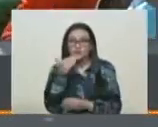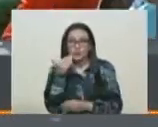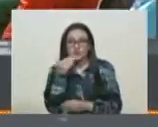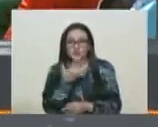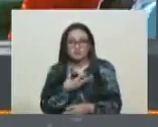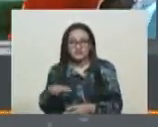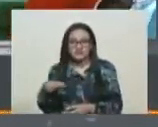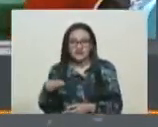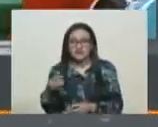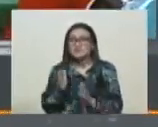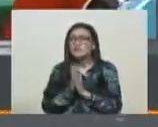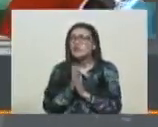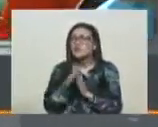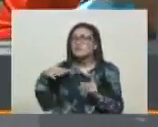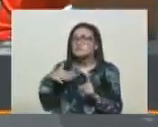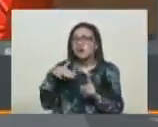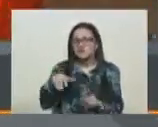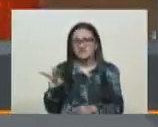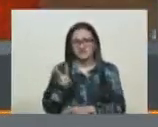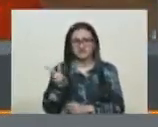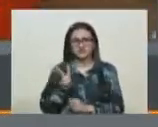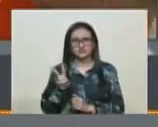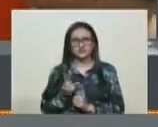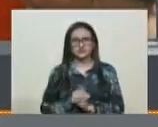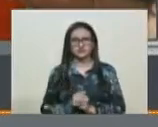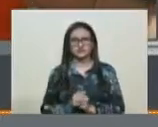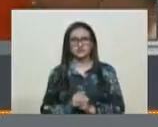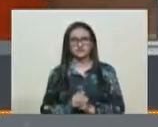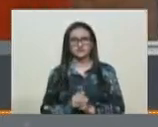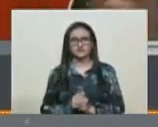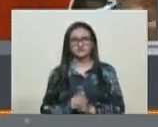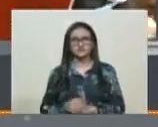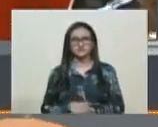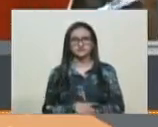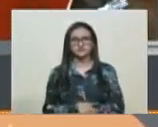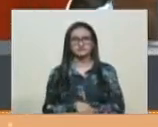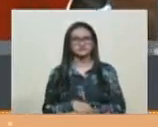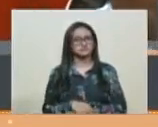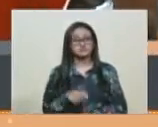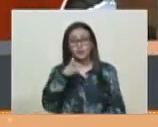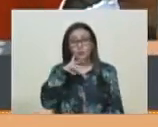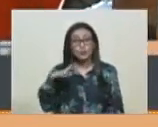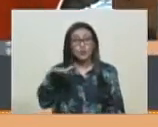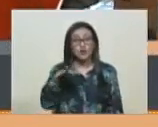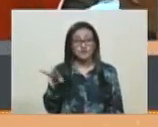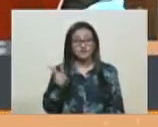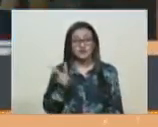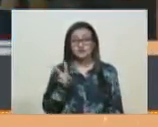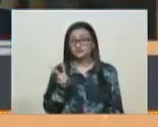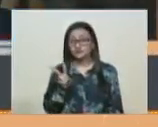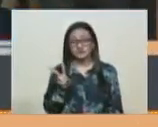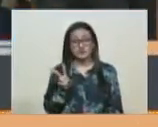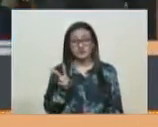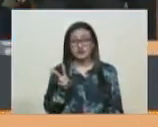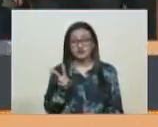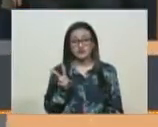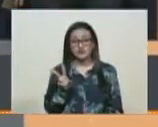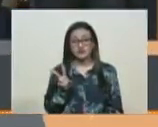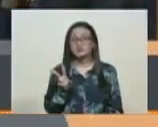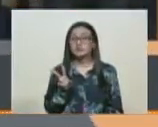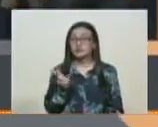pedir la invasión militar de Venezuela. Pero el pueblo venezolano le pasará justa